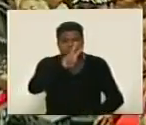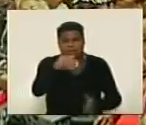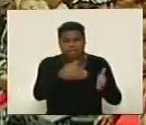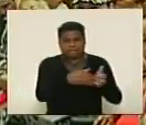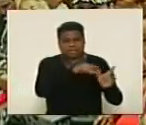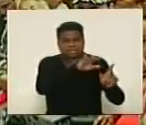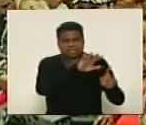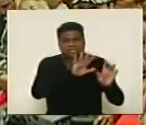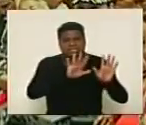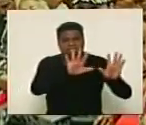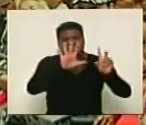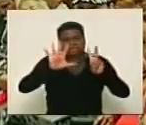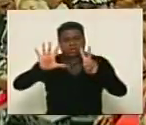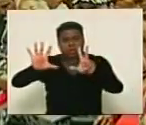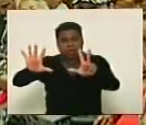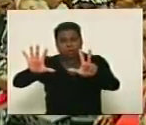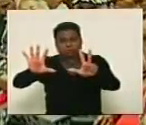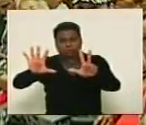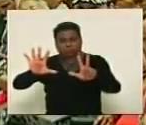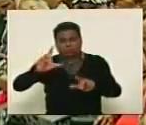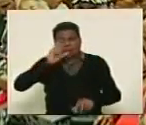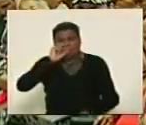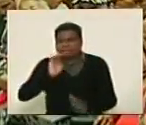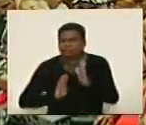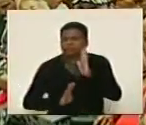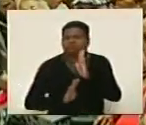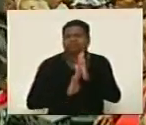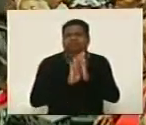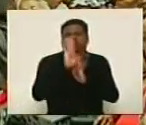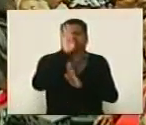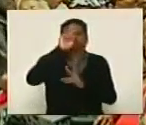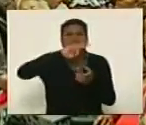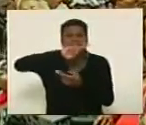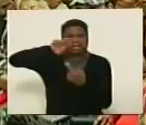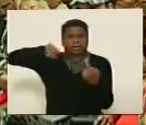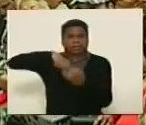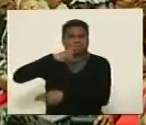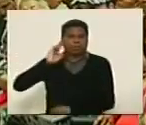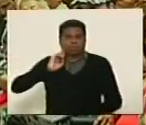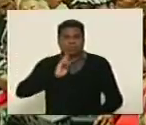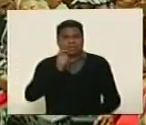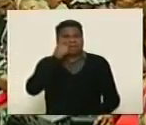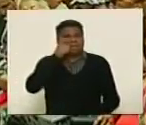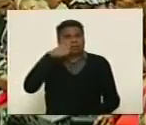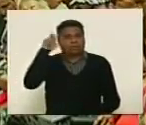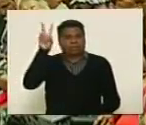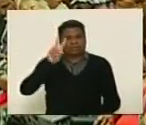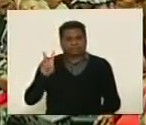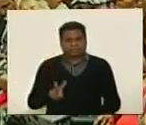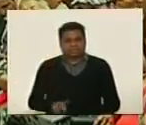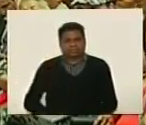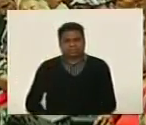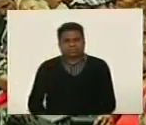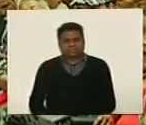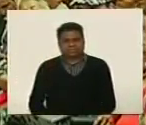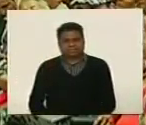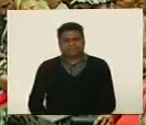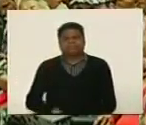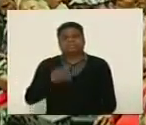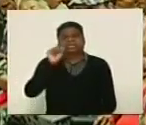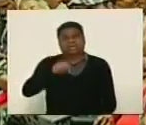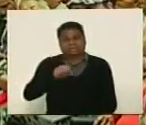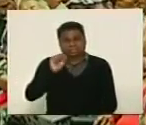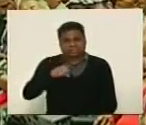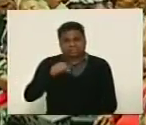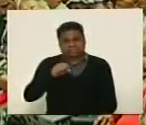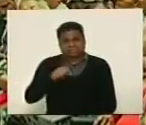año de despegue de la revolución bolivariana y del pueblo venezolano. Y efectivamente,